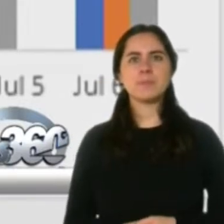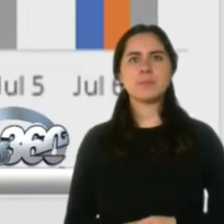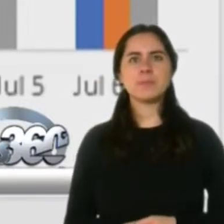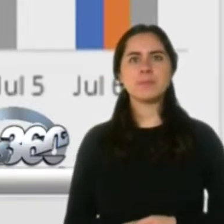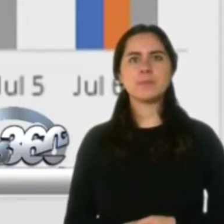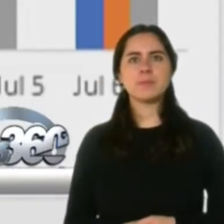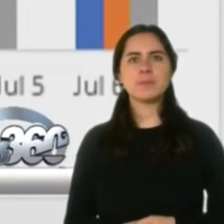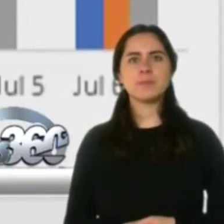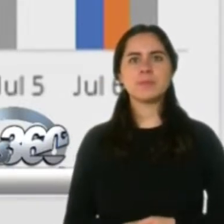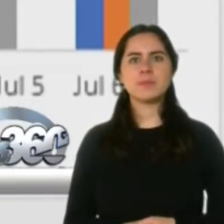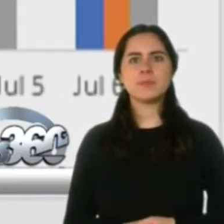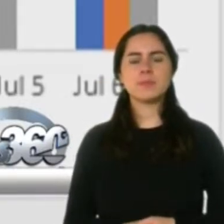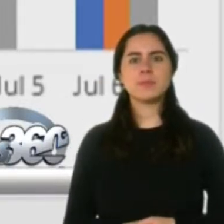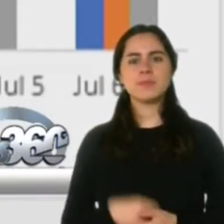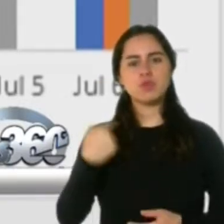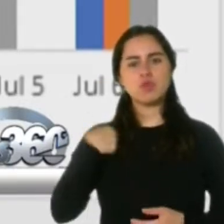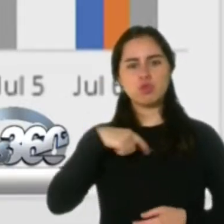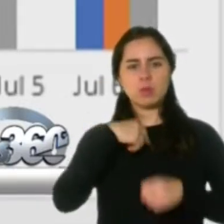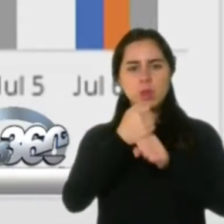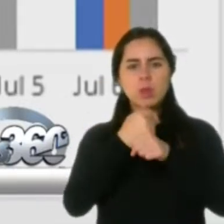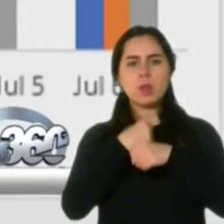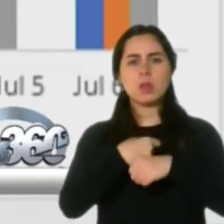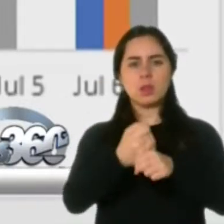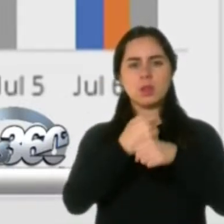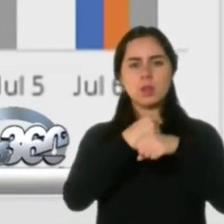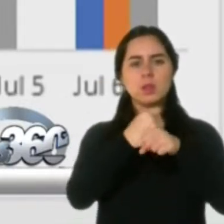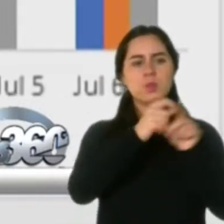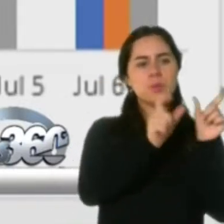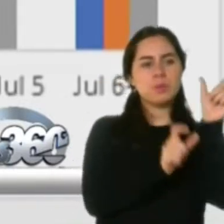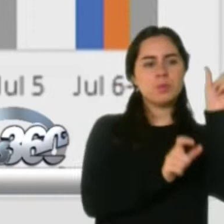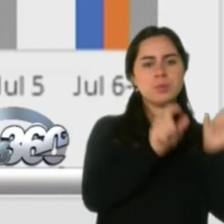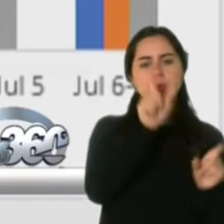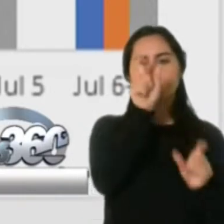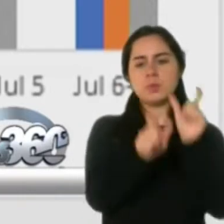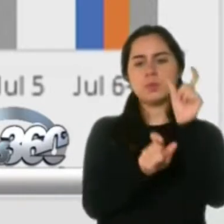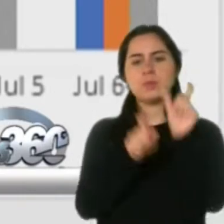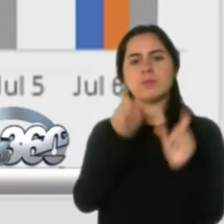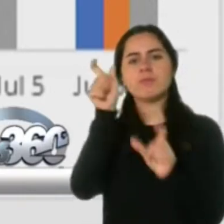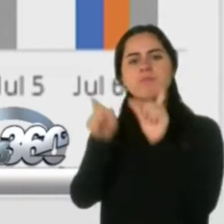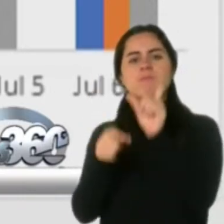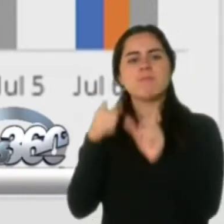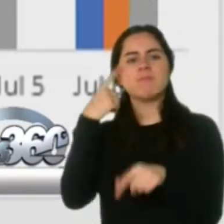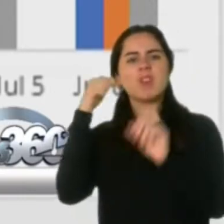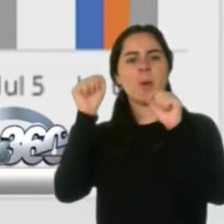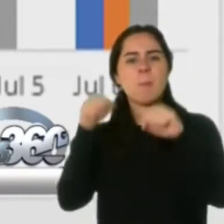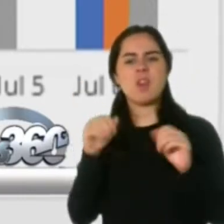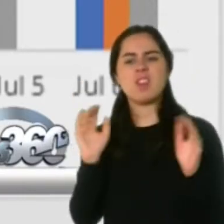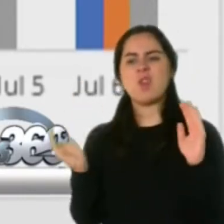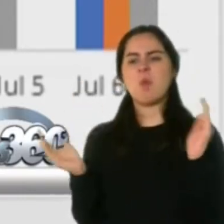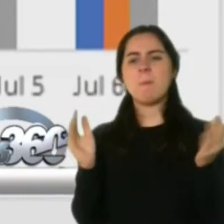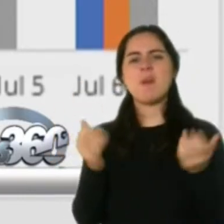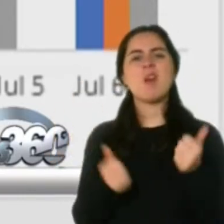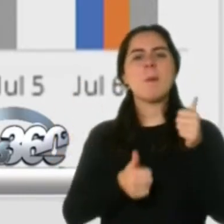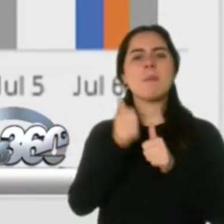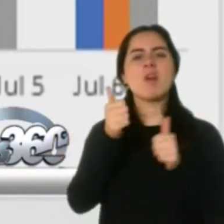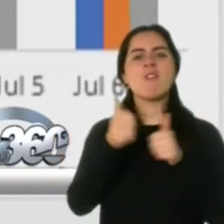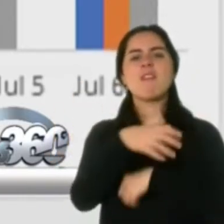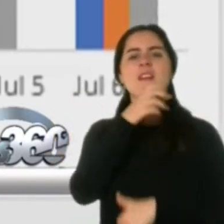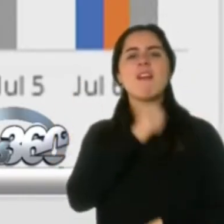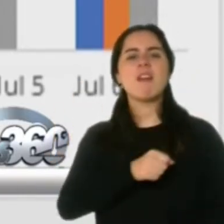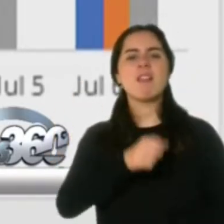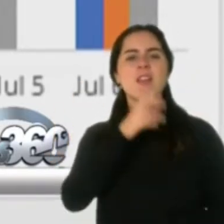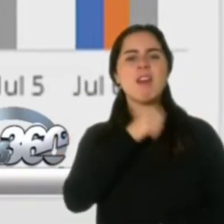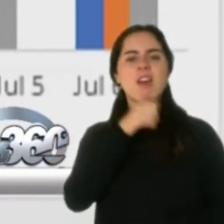Esta gráfica la construimos para ver y comparar qué población en términos de edades era la que estaba contribuyendo